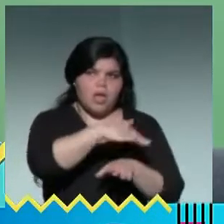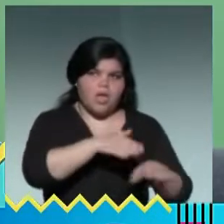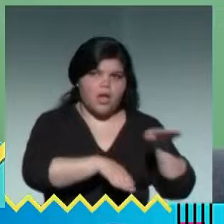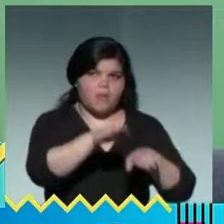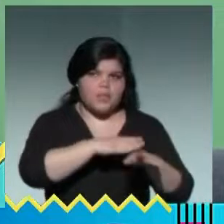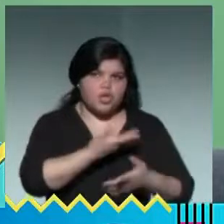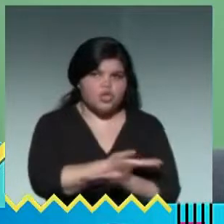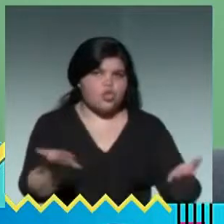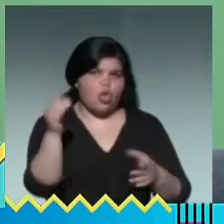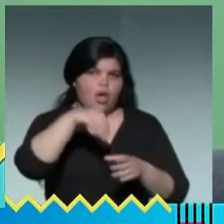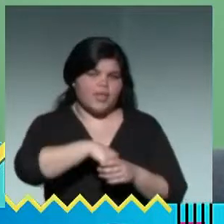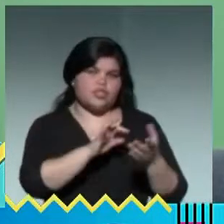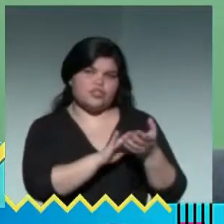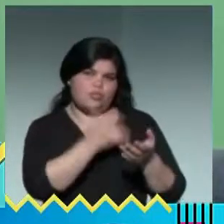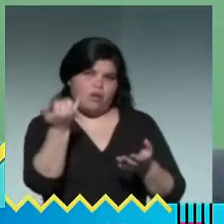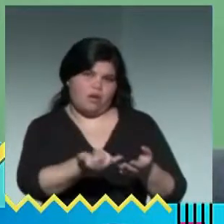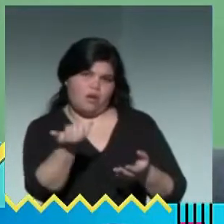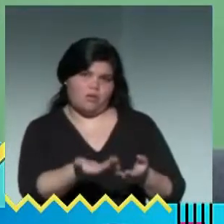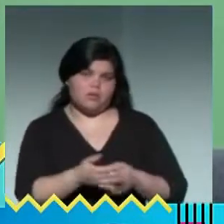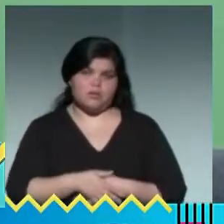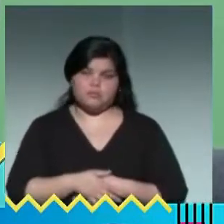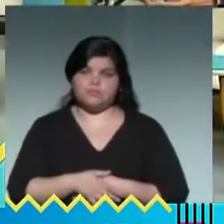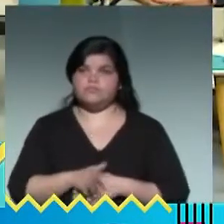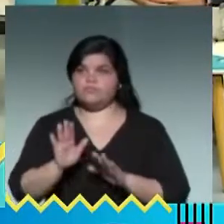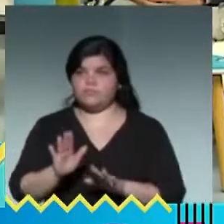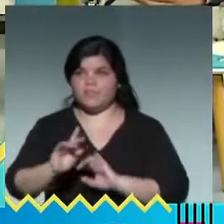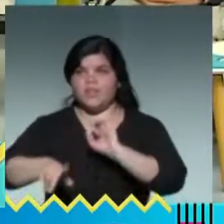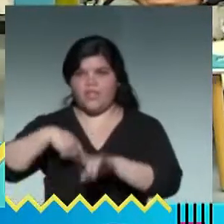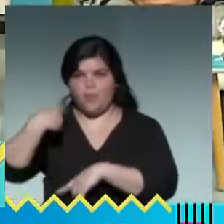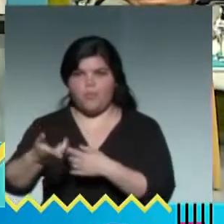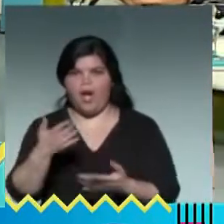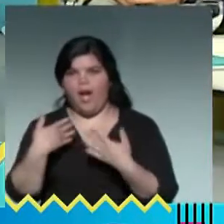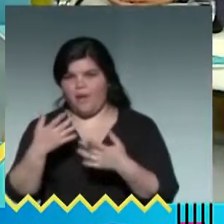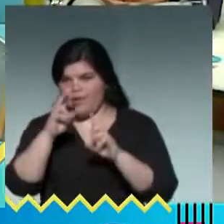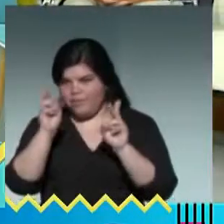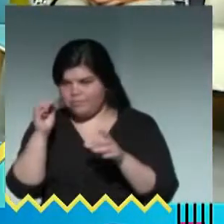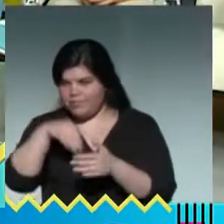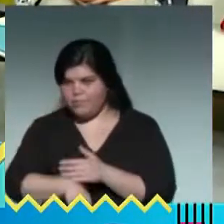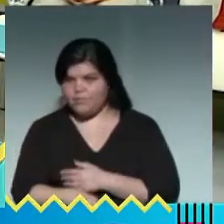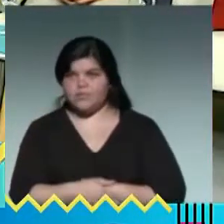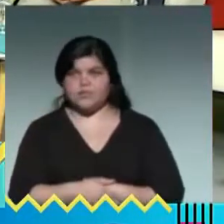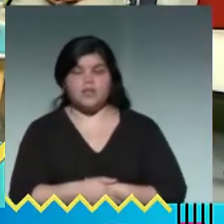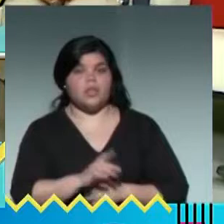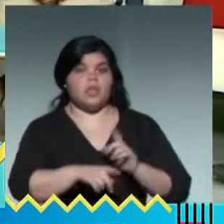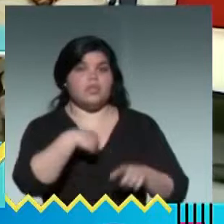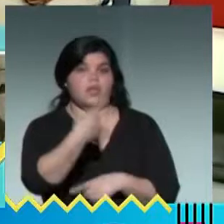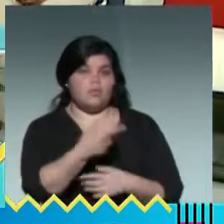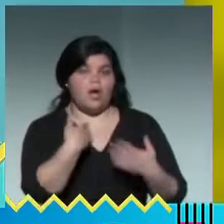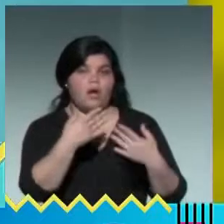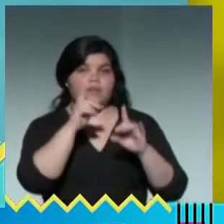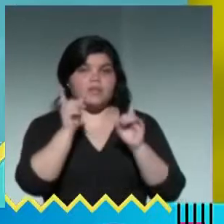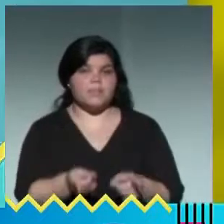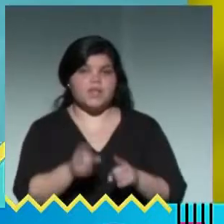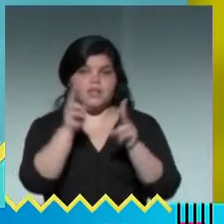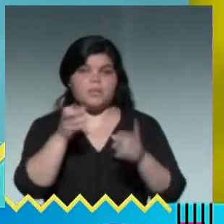que tenemos todos en nuestros celulares y nos permite. Ahí enseguida podemos, si quieren, sí, ahondar un poco ahí. Vamos a ir hacia eso y por supuesto vamos a hablar también de lo que tiene